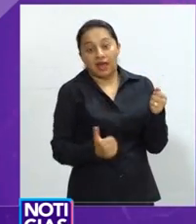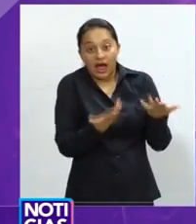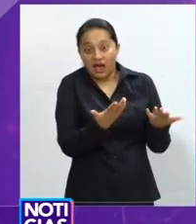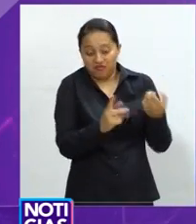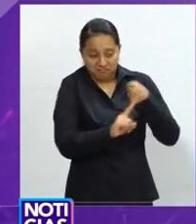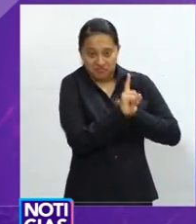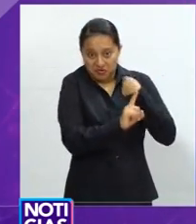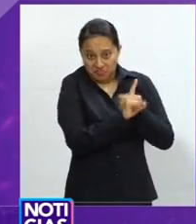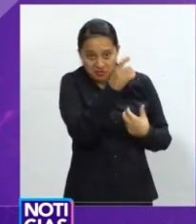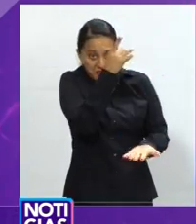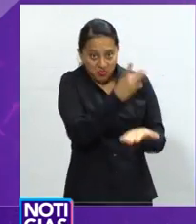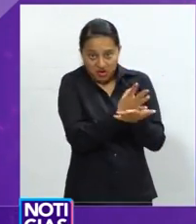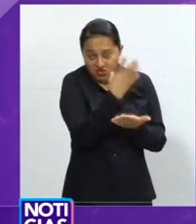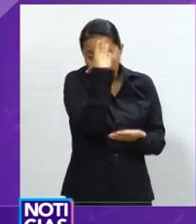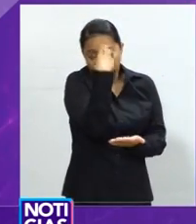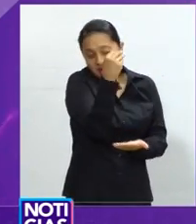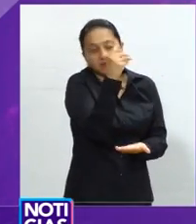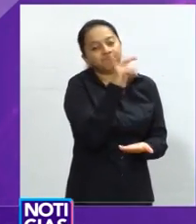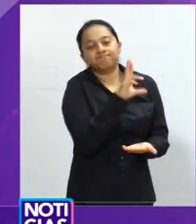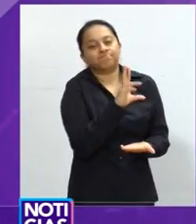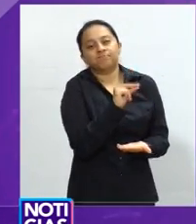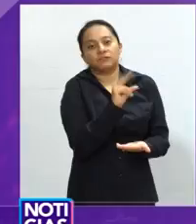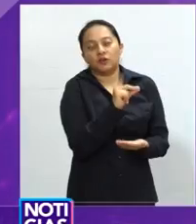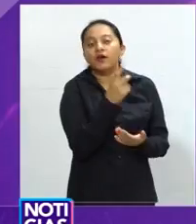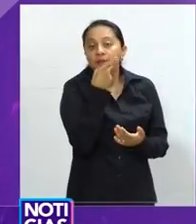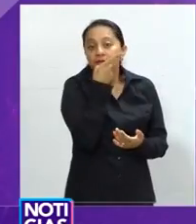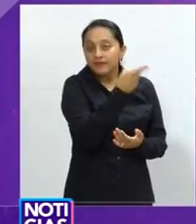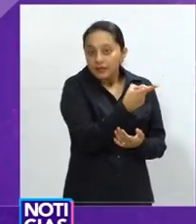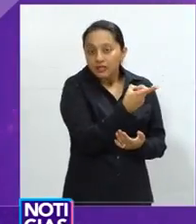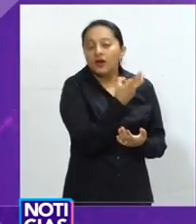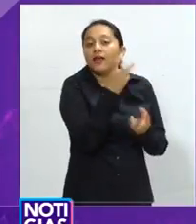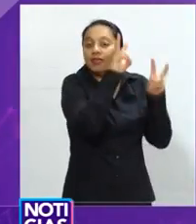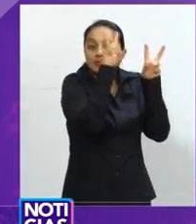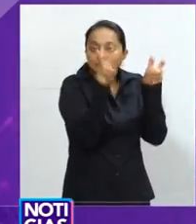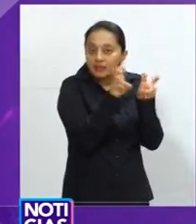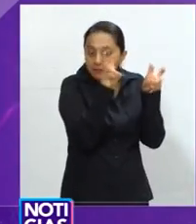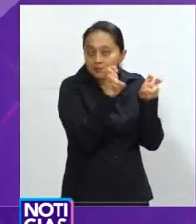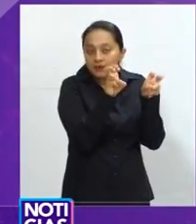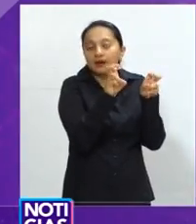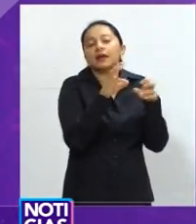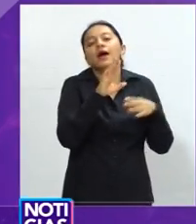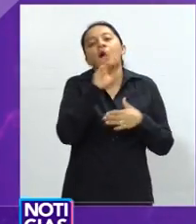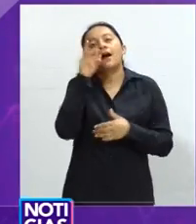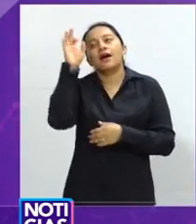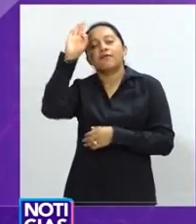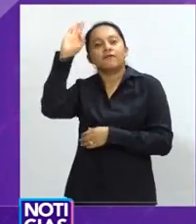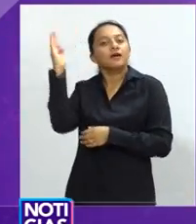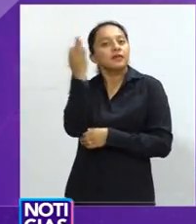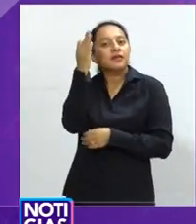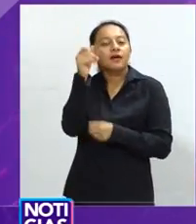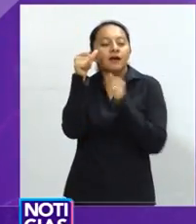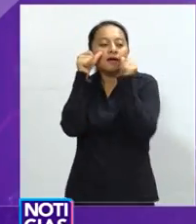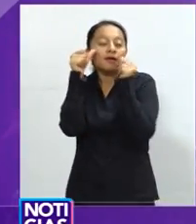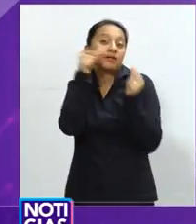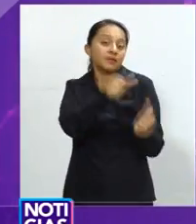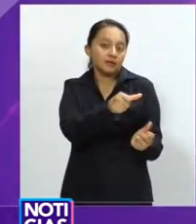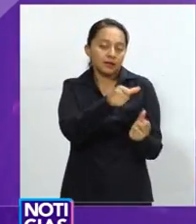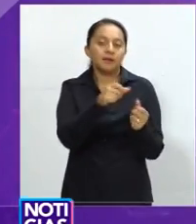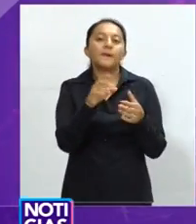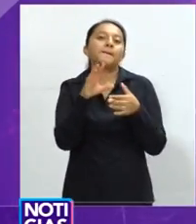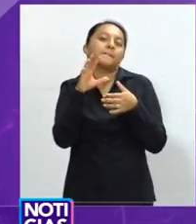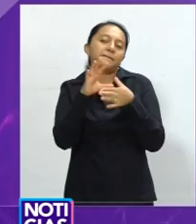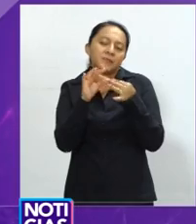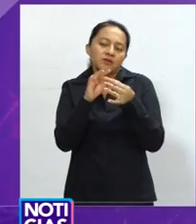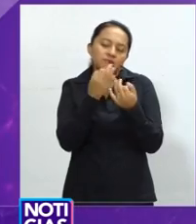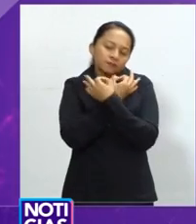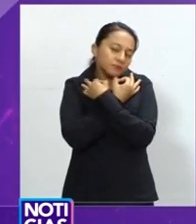nivel federal para obtener las claves que permitan la construcción de siete nuevas escuelas cuatro para el marqués y tres para la zona oriente